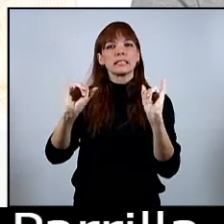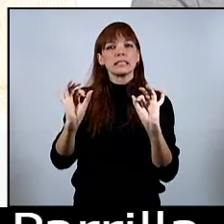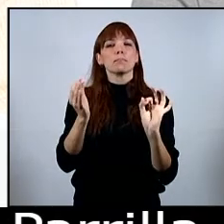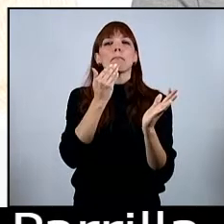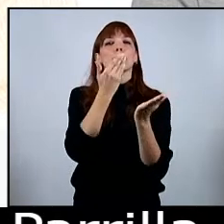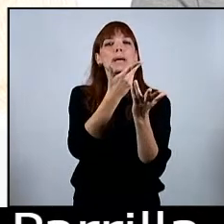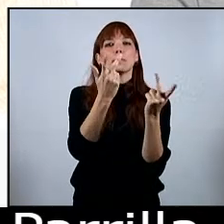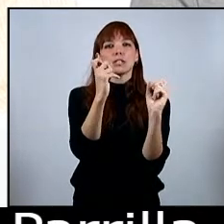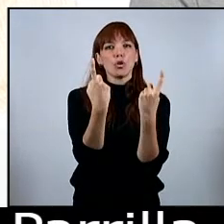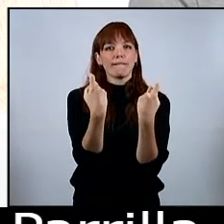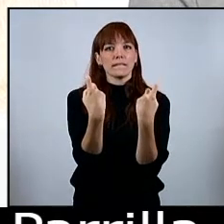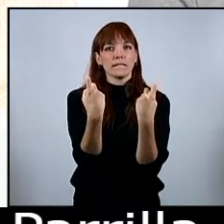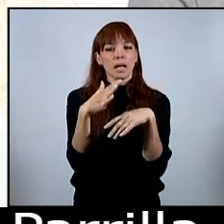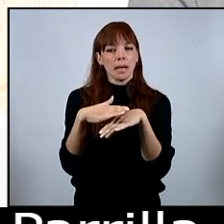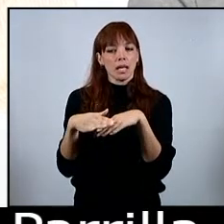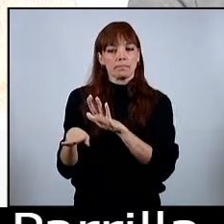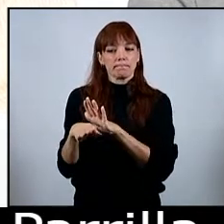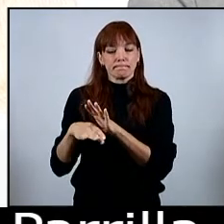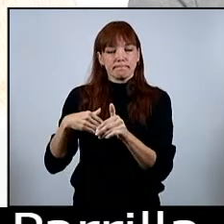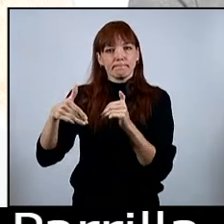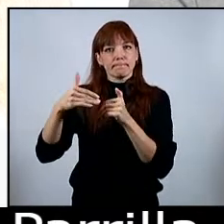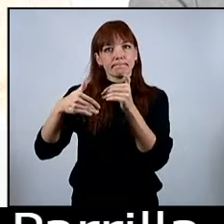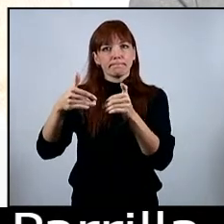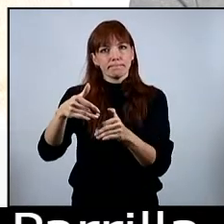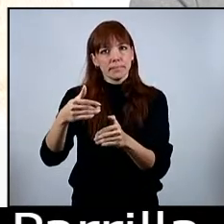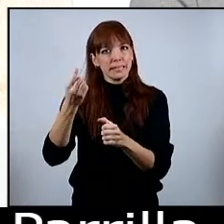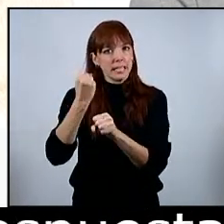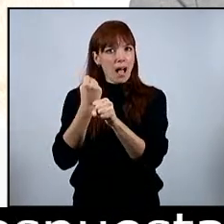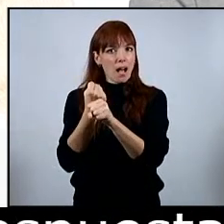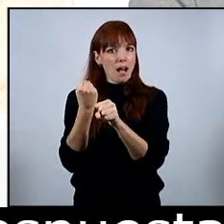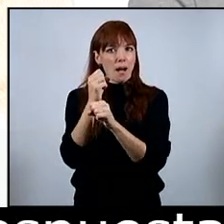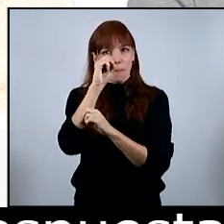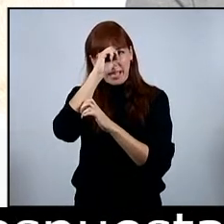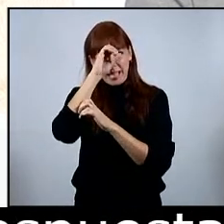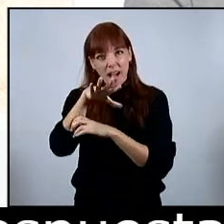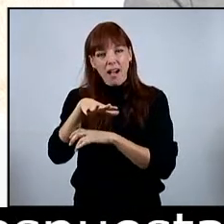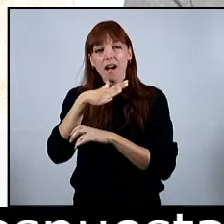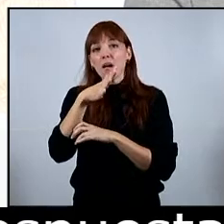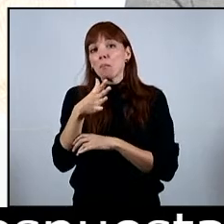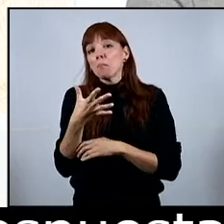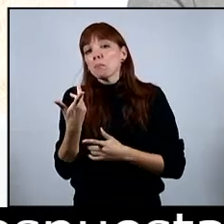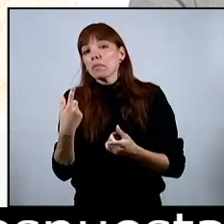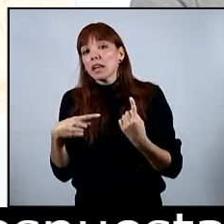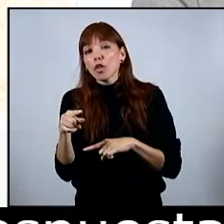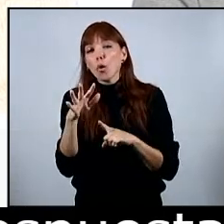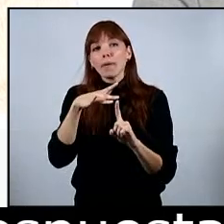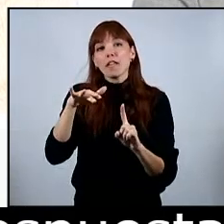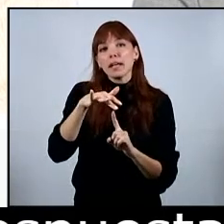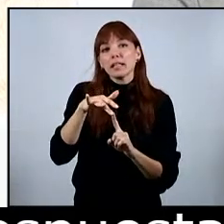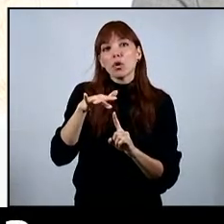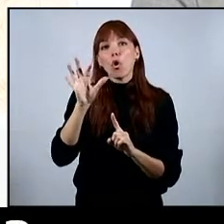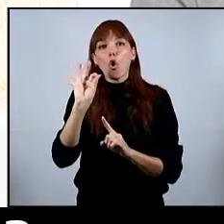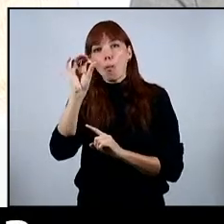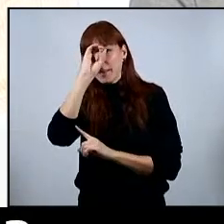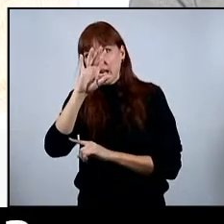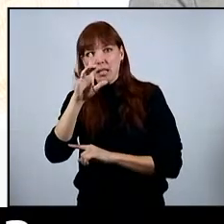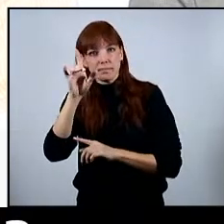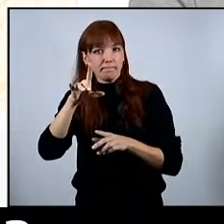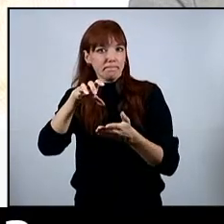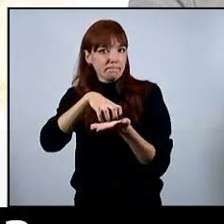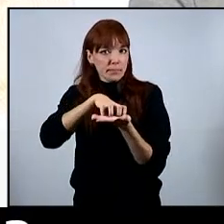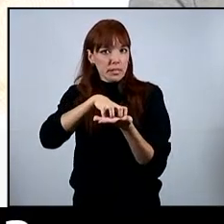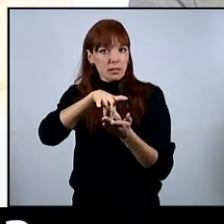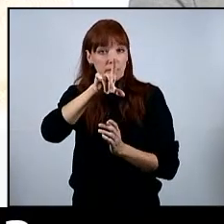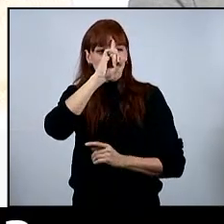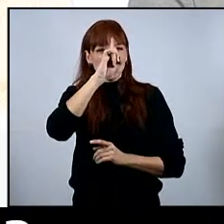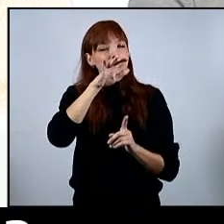que necesitan para poder continuar con la actividad, que supongo corresponderían a la Dirección o de Medio Ambiente o de Minas. No sé en qué situación